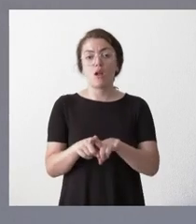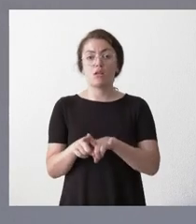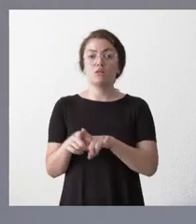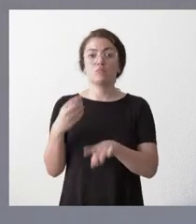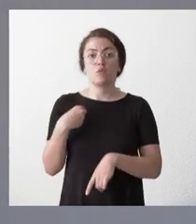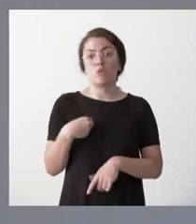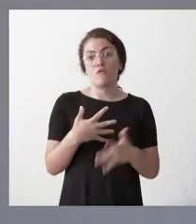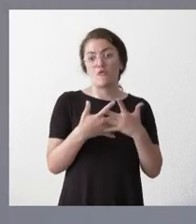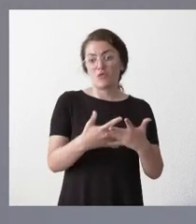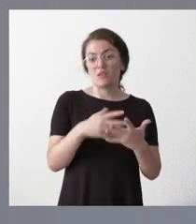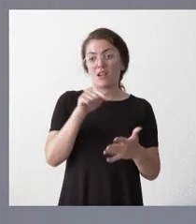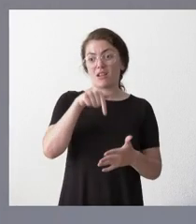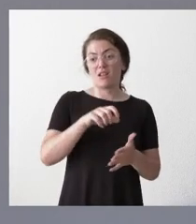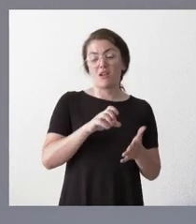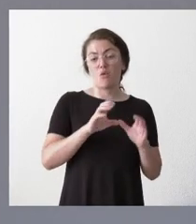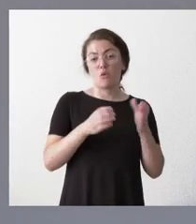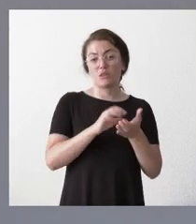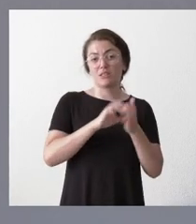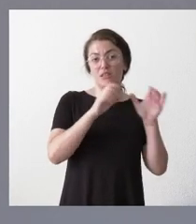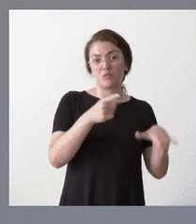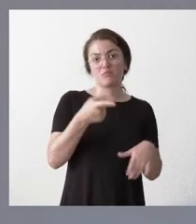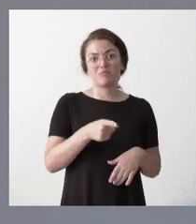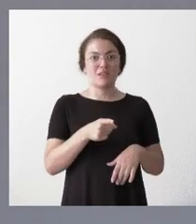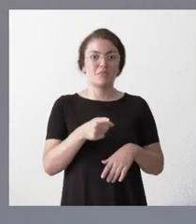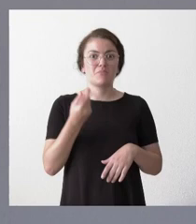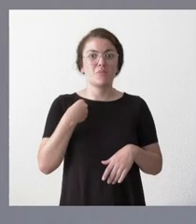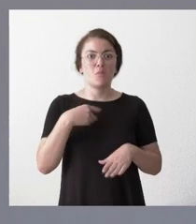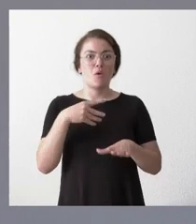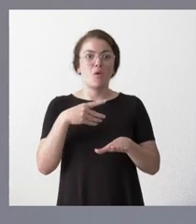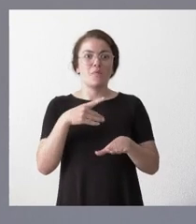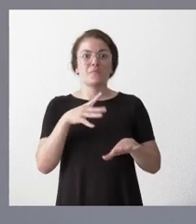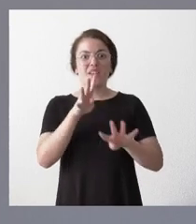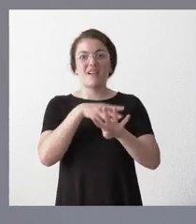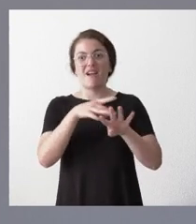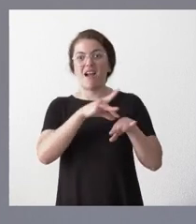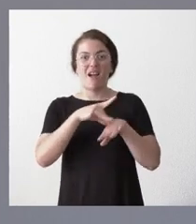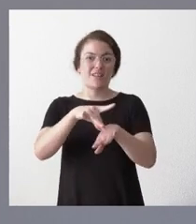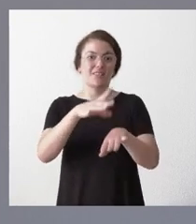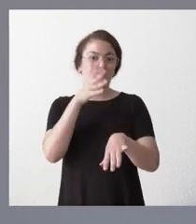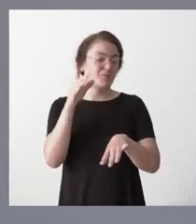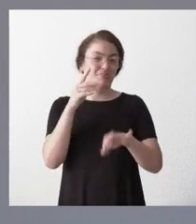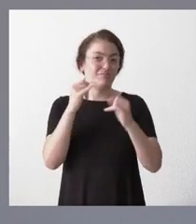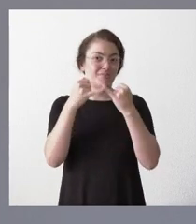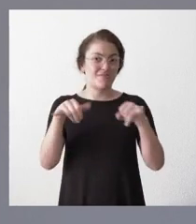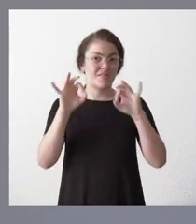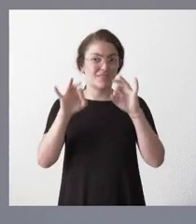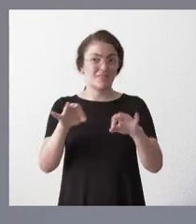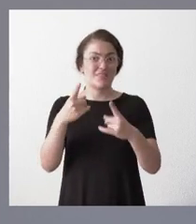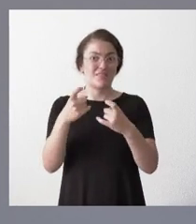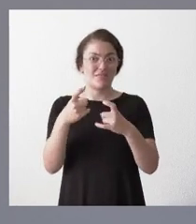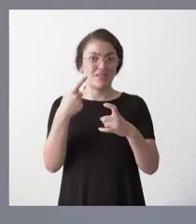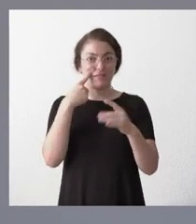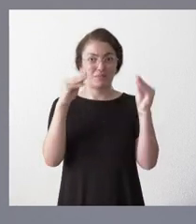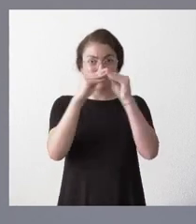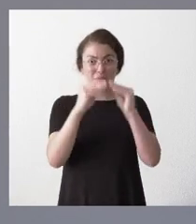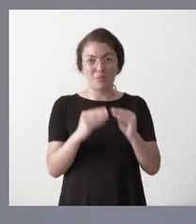la Junta de Castilla y León, sino cuadrar todas las agendas de personas que, además, por las características de ese tipo de eventos, requieren